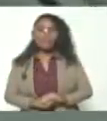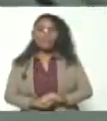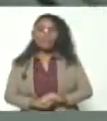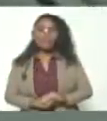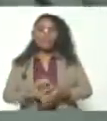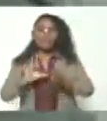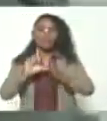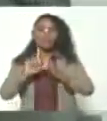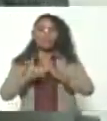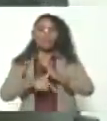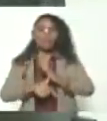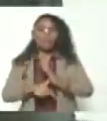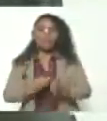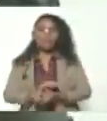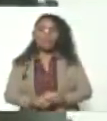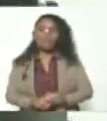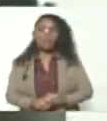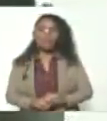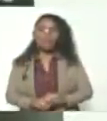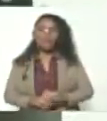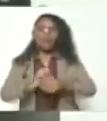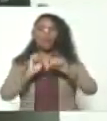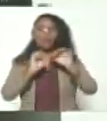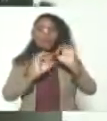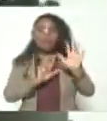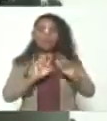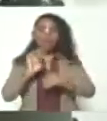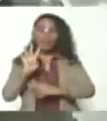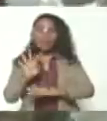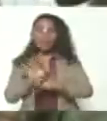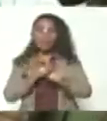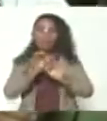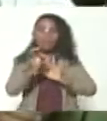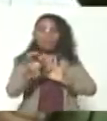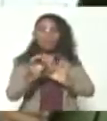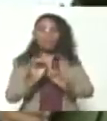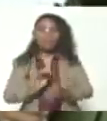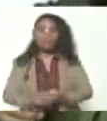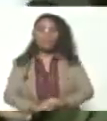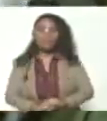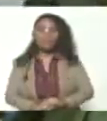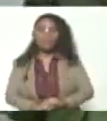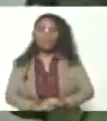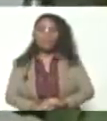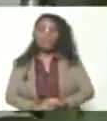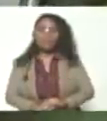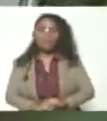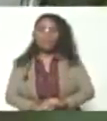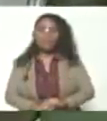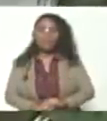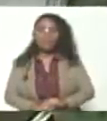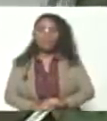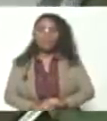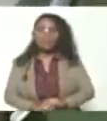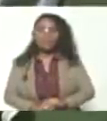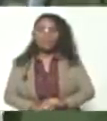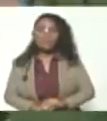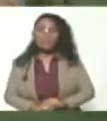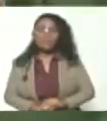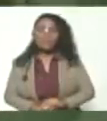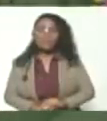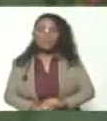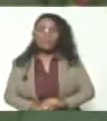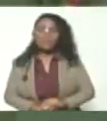Luego tenemos un lanzacohete de 84 milímetros de fabricación sueca. Y tenemos un